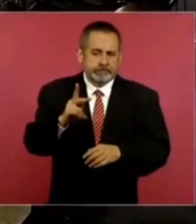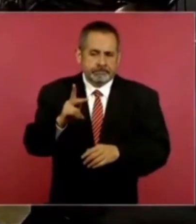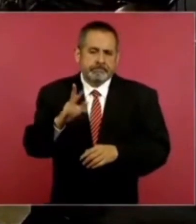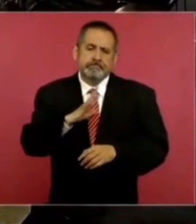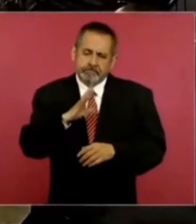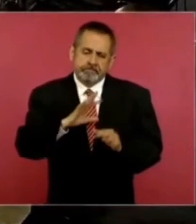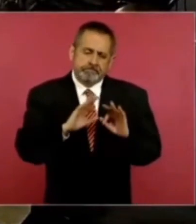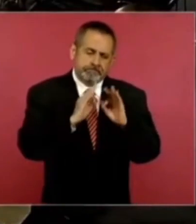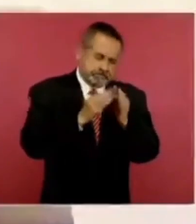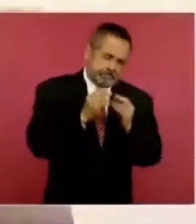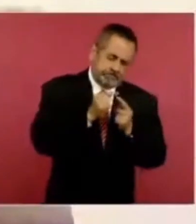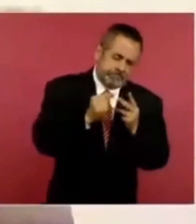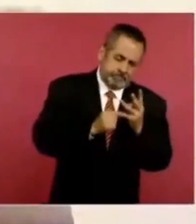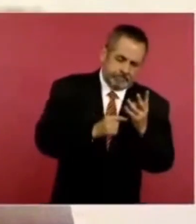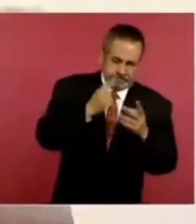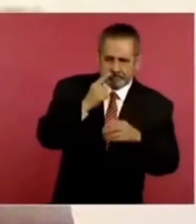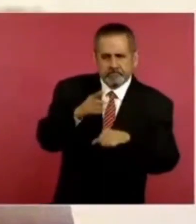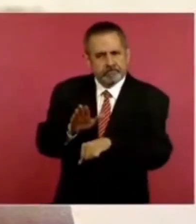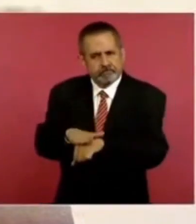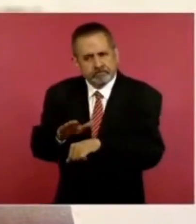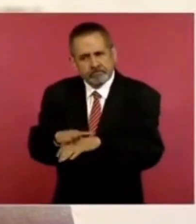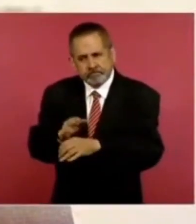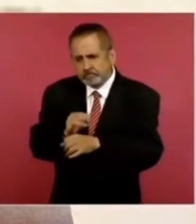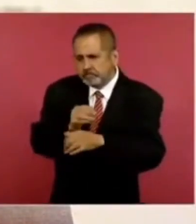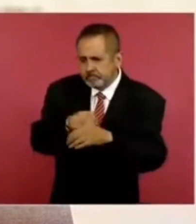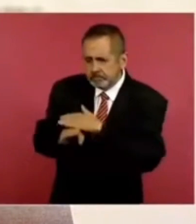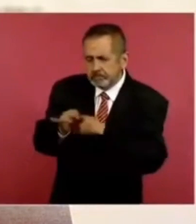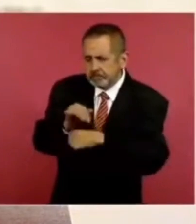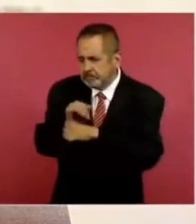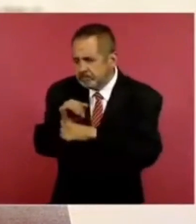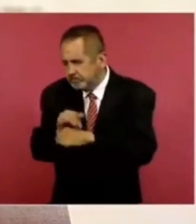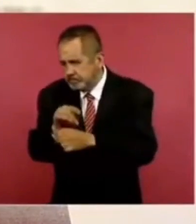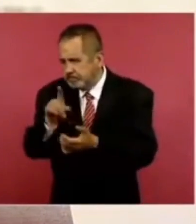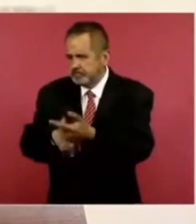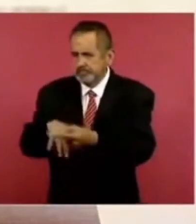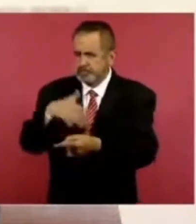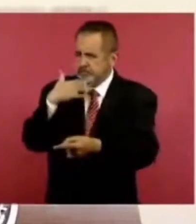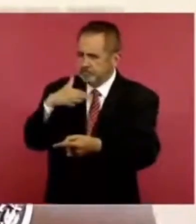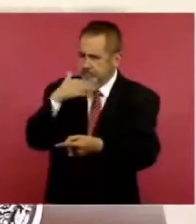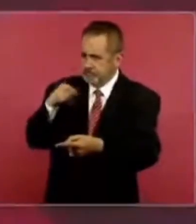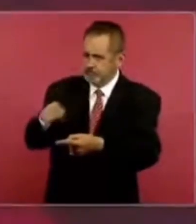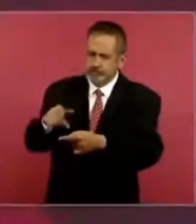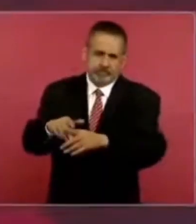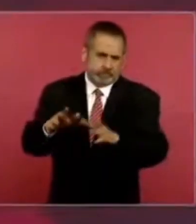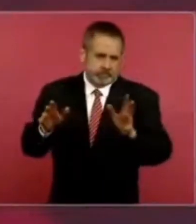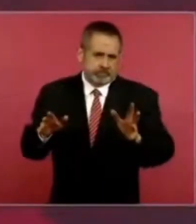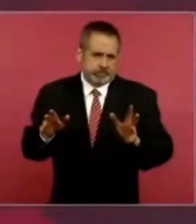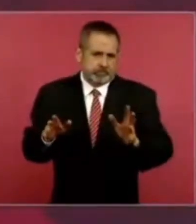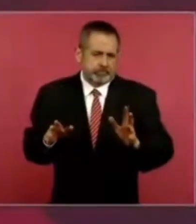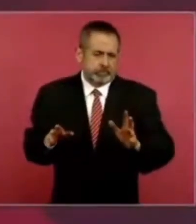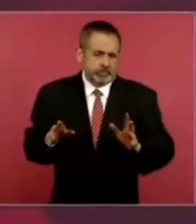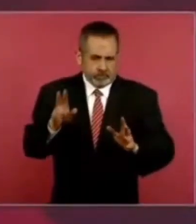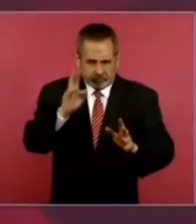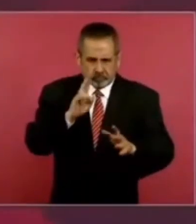mecanismos para poder auditar si se trata de